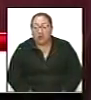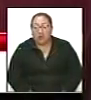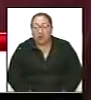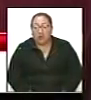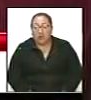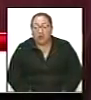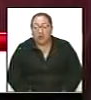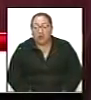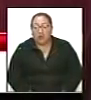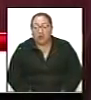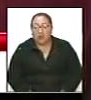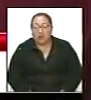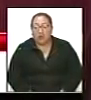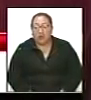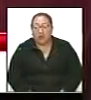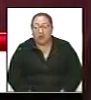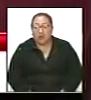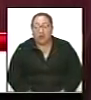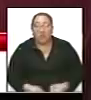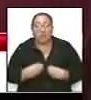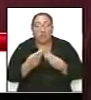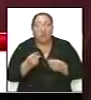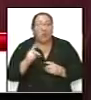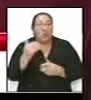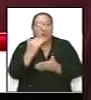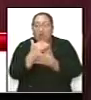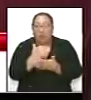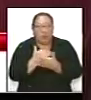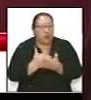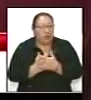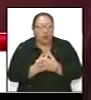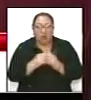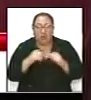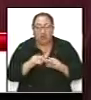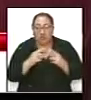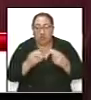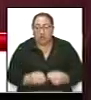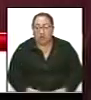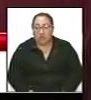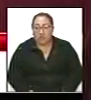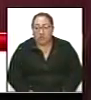ustedes porque si bien no argumentaré en